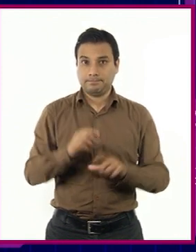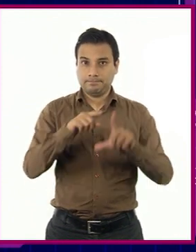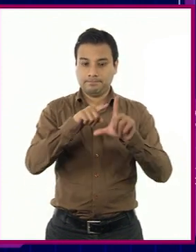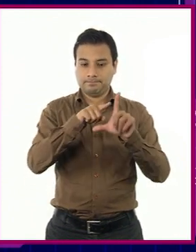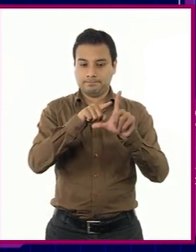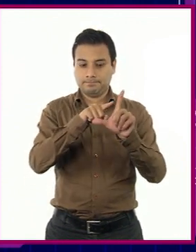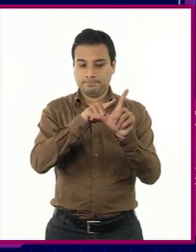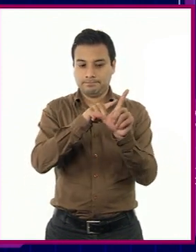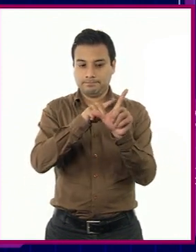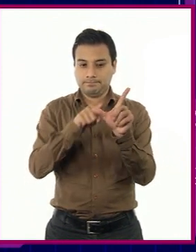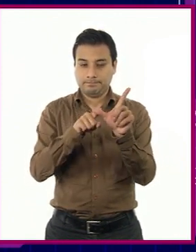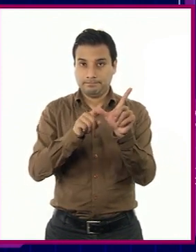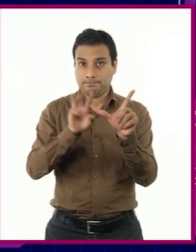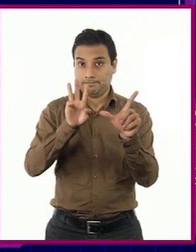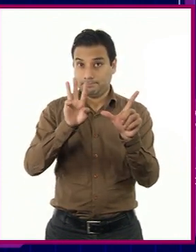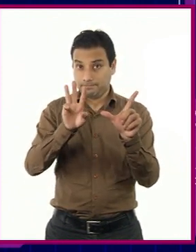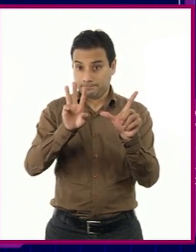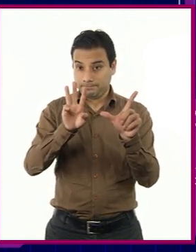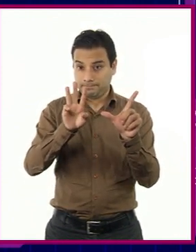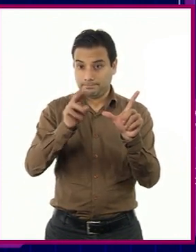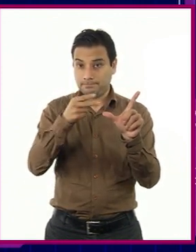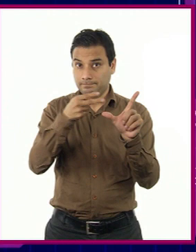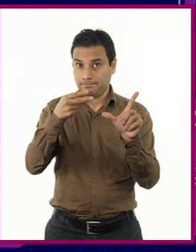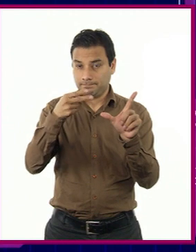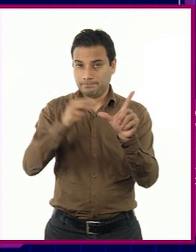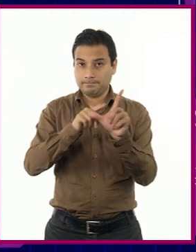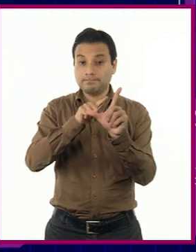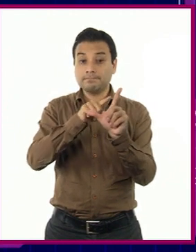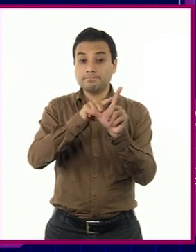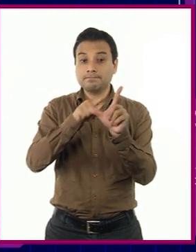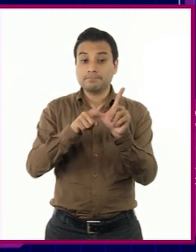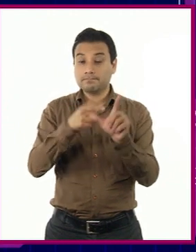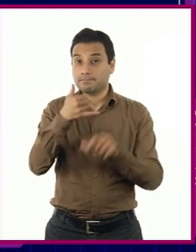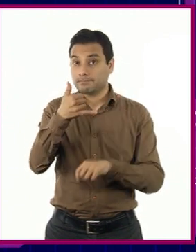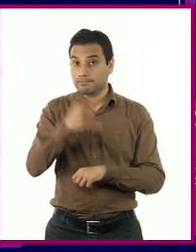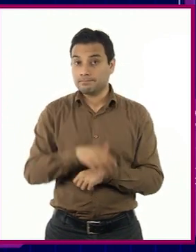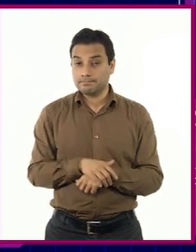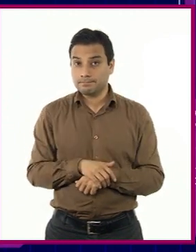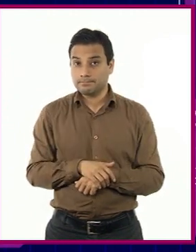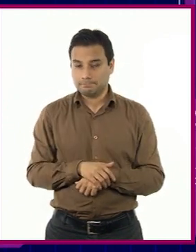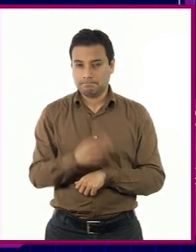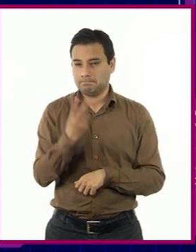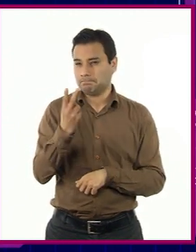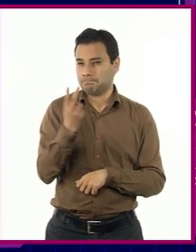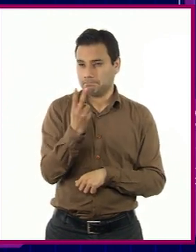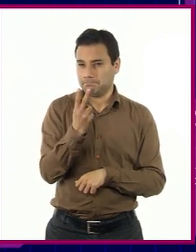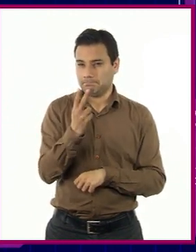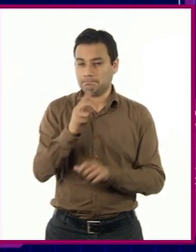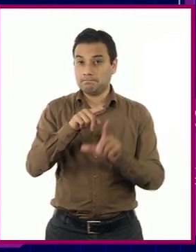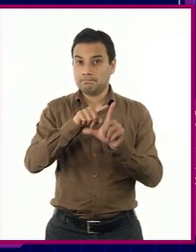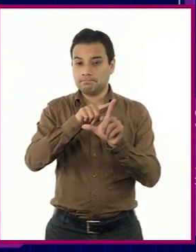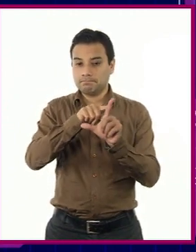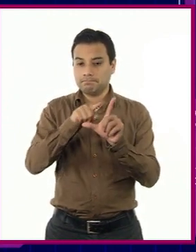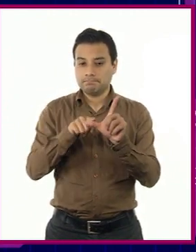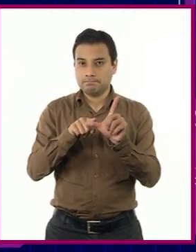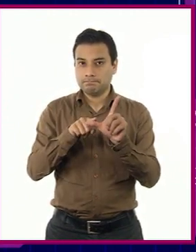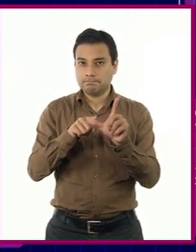ángulo W es igual al ángulo Y por ser ángulos alternos